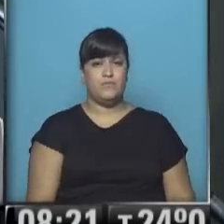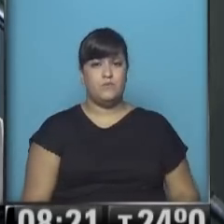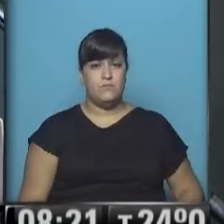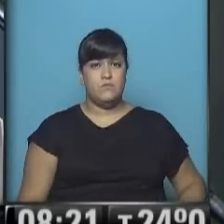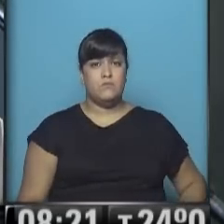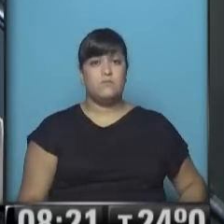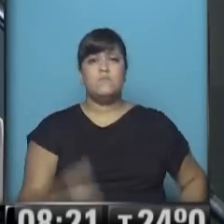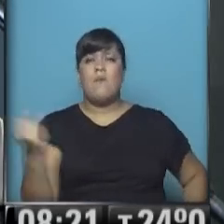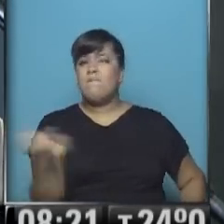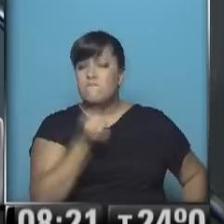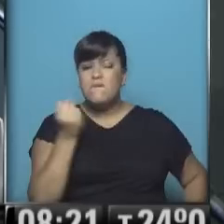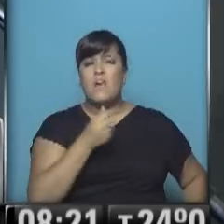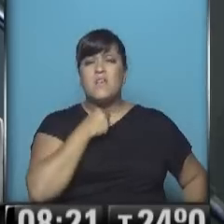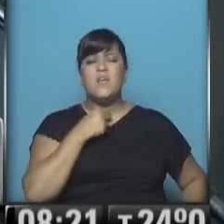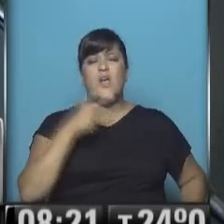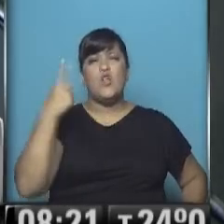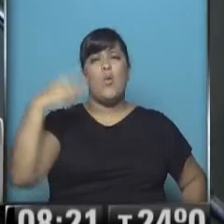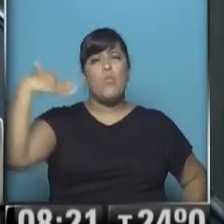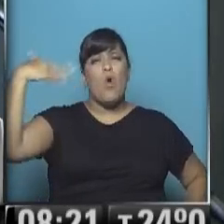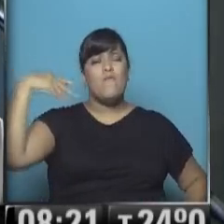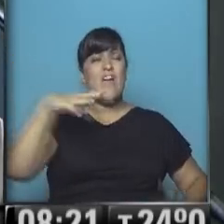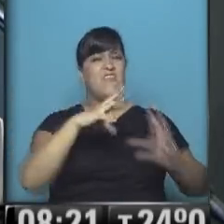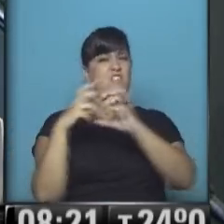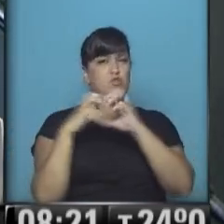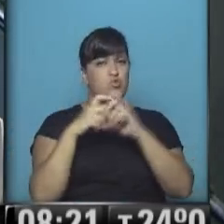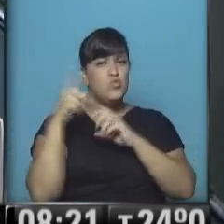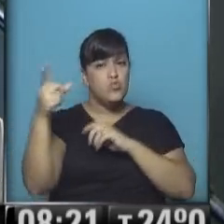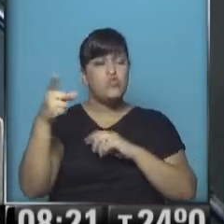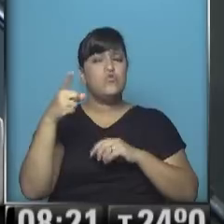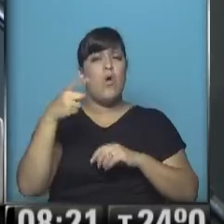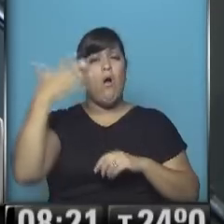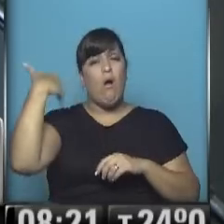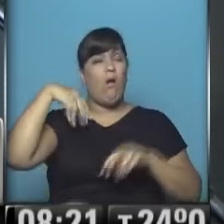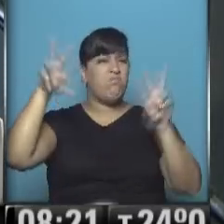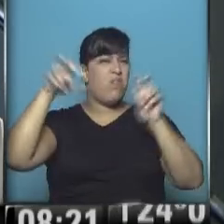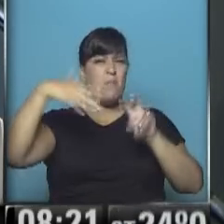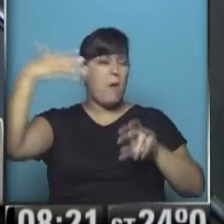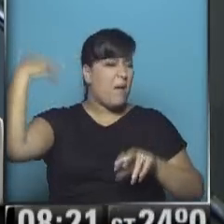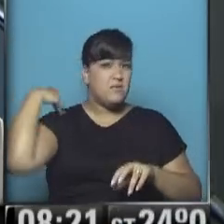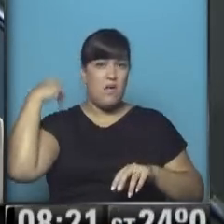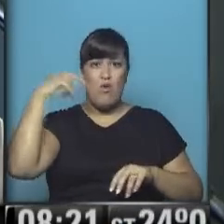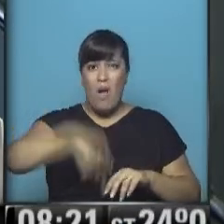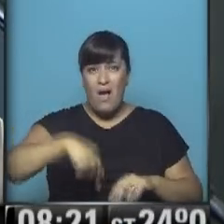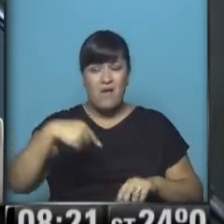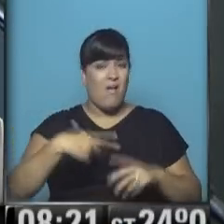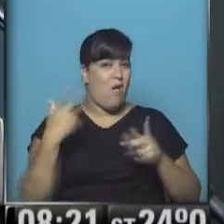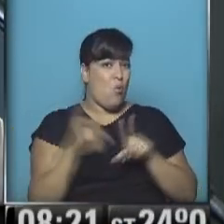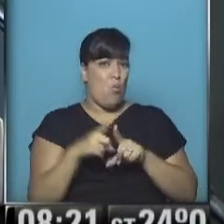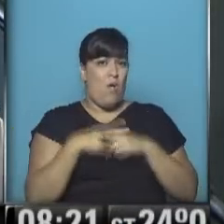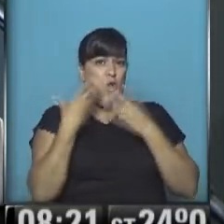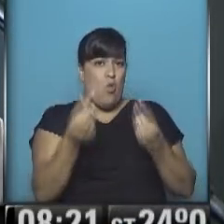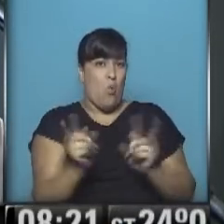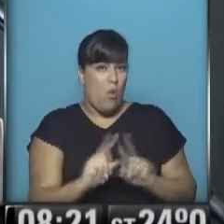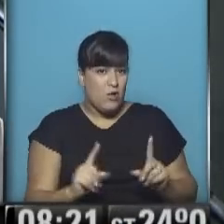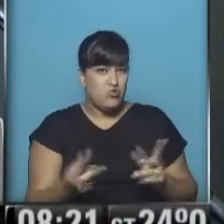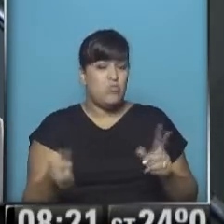pretender retrotraer la discusión presente a viejos temas del pasado en la Argentina no contribuyen precisamente a